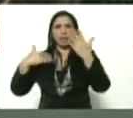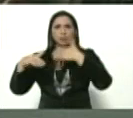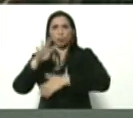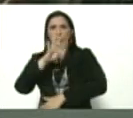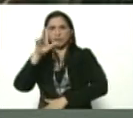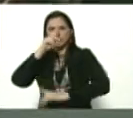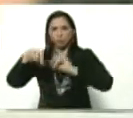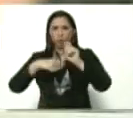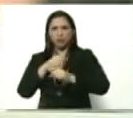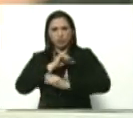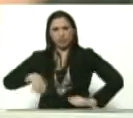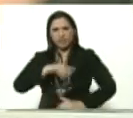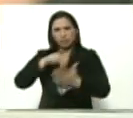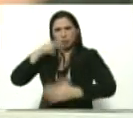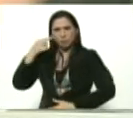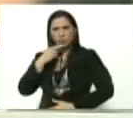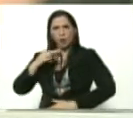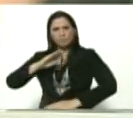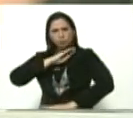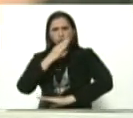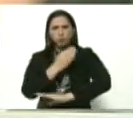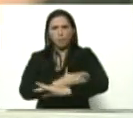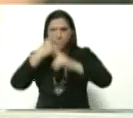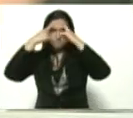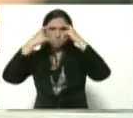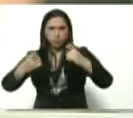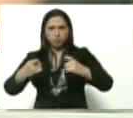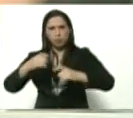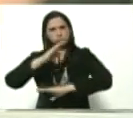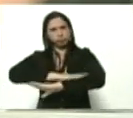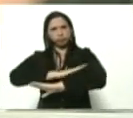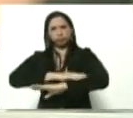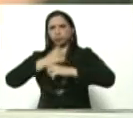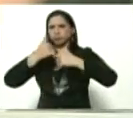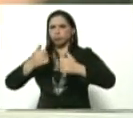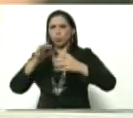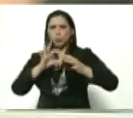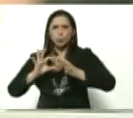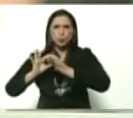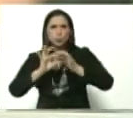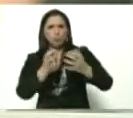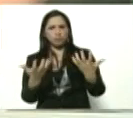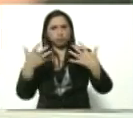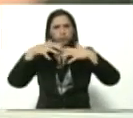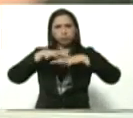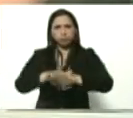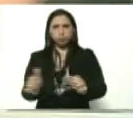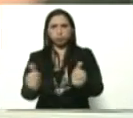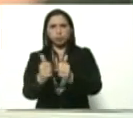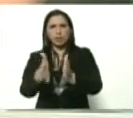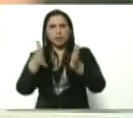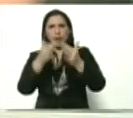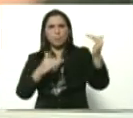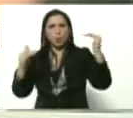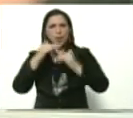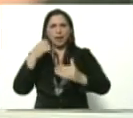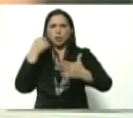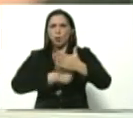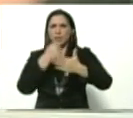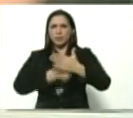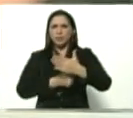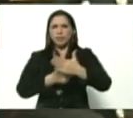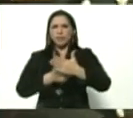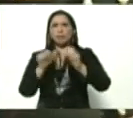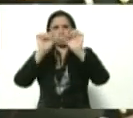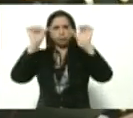La Fuerza Armada Nacional Bolivariana, potente, profesional, disciplinada, unida, cohesionada, con una gran moral combativa, con